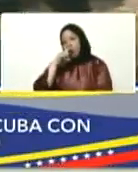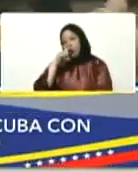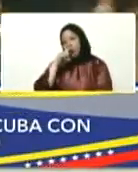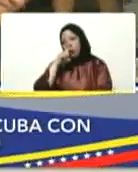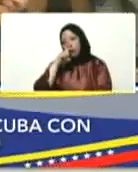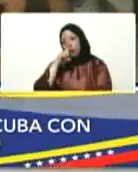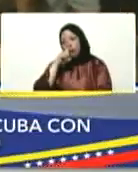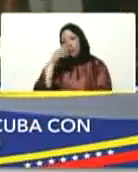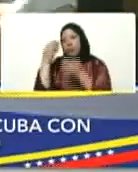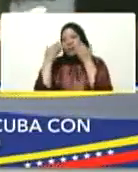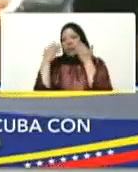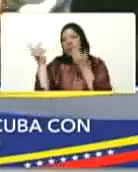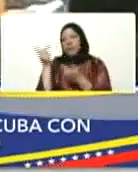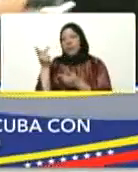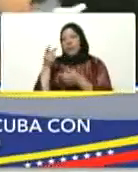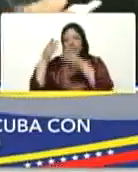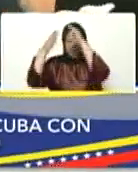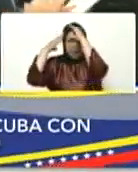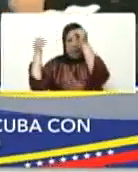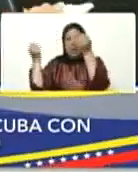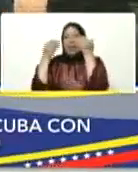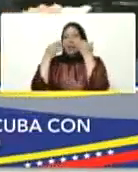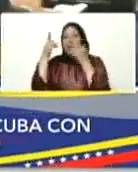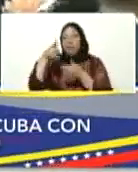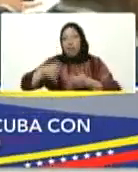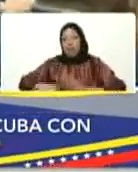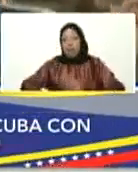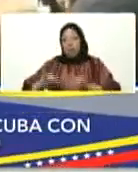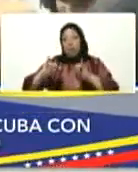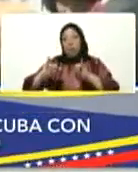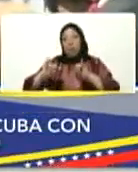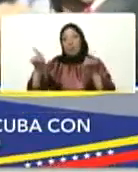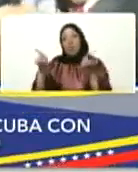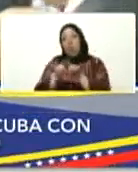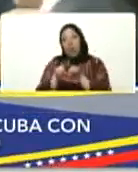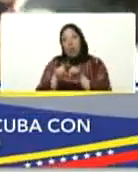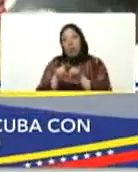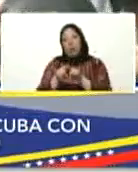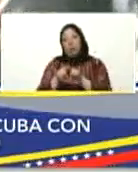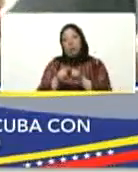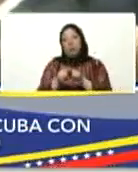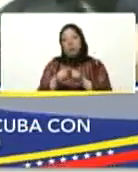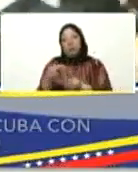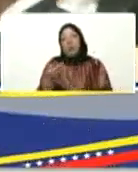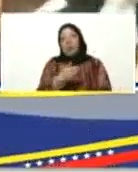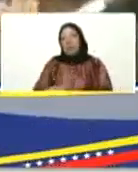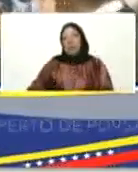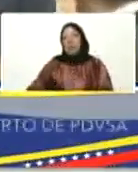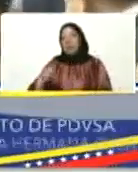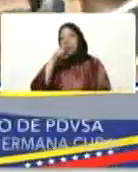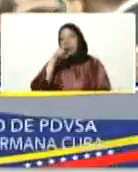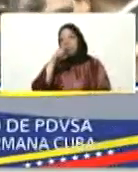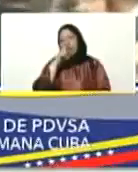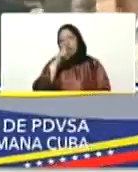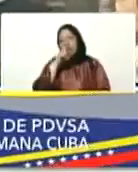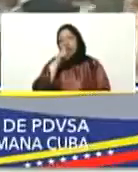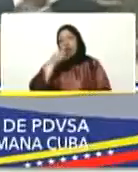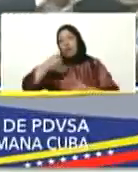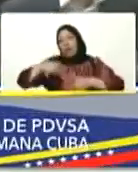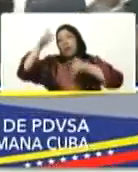Díaz Canel, hijo de Fidel y de Raúl. Maduro, hijo